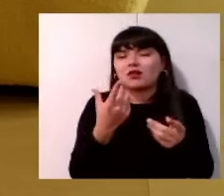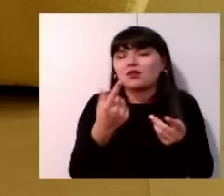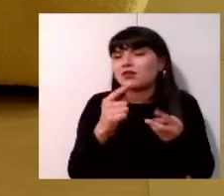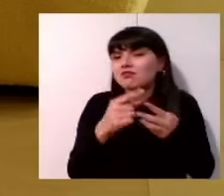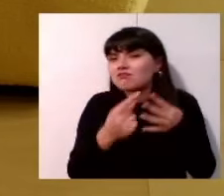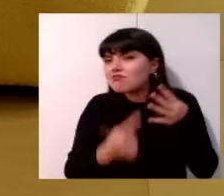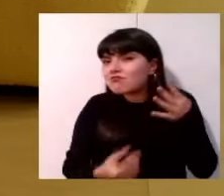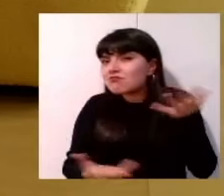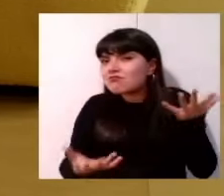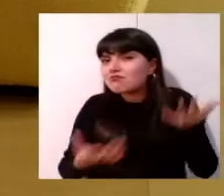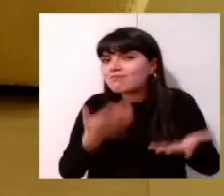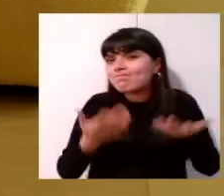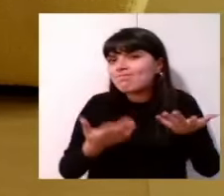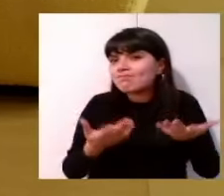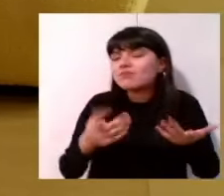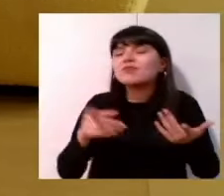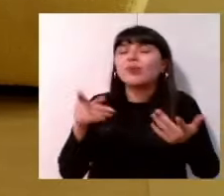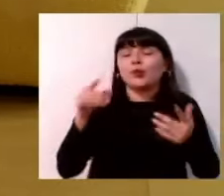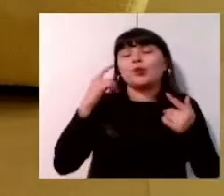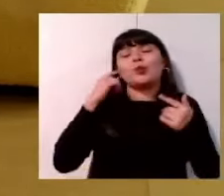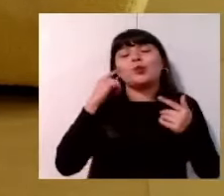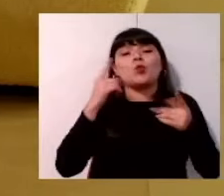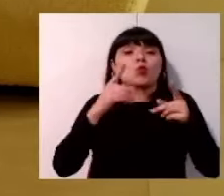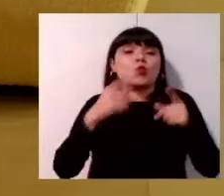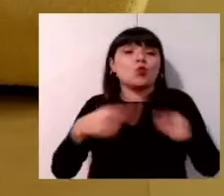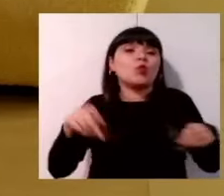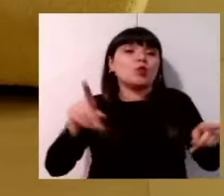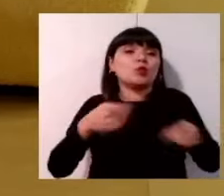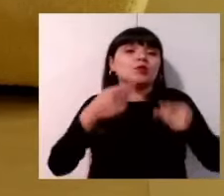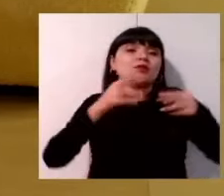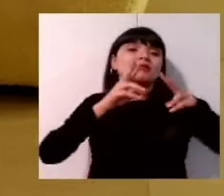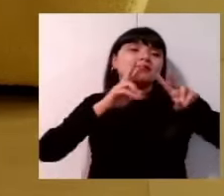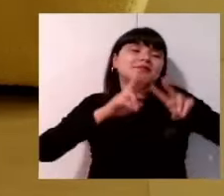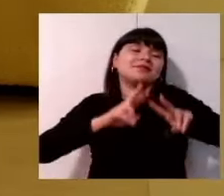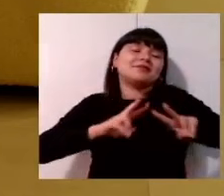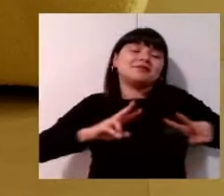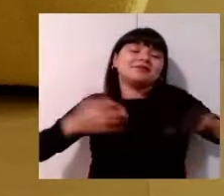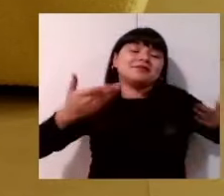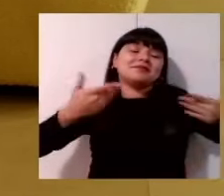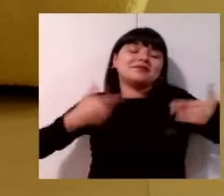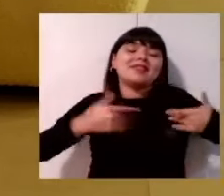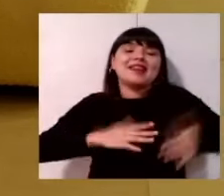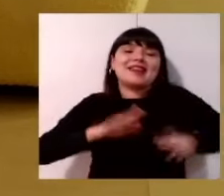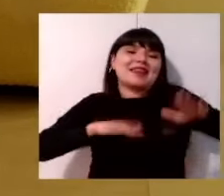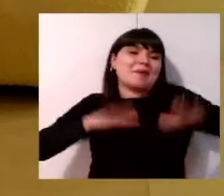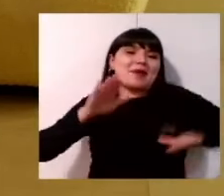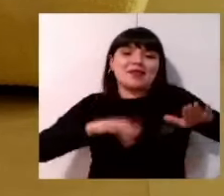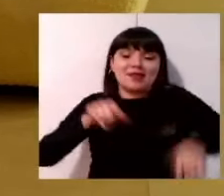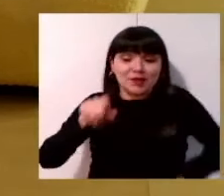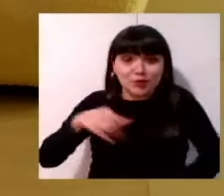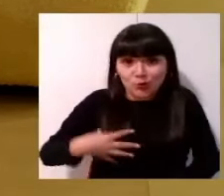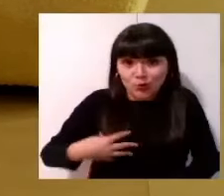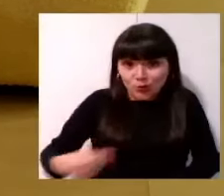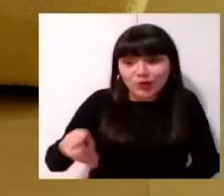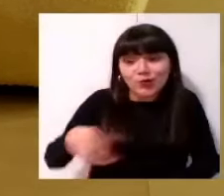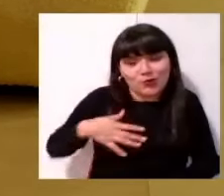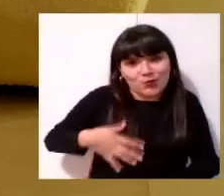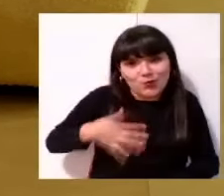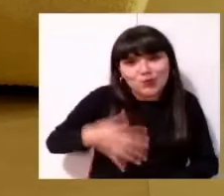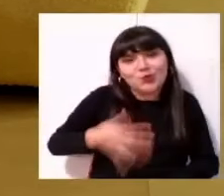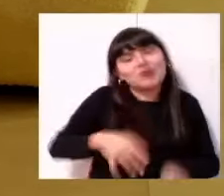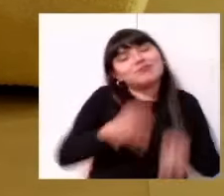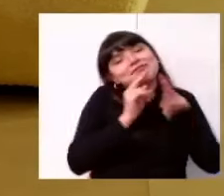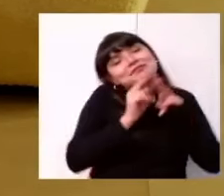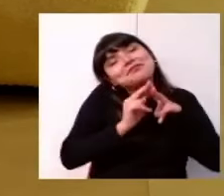Como música relajante, ahí también depende de lo que a ti te relaje o lo que tú veas que en tu hijo funciona. Obviamente